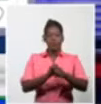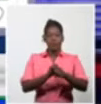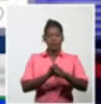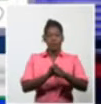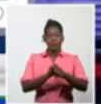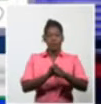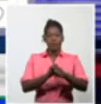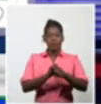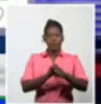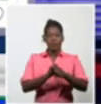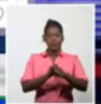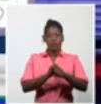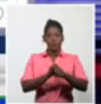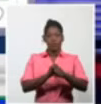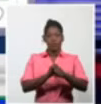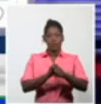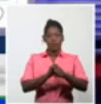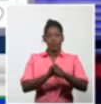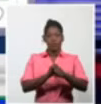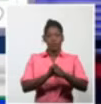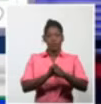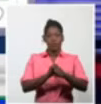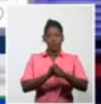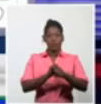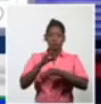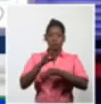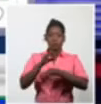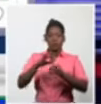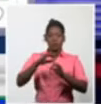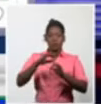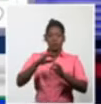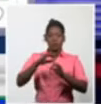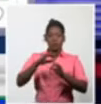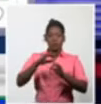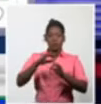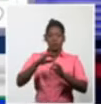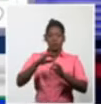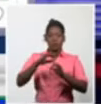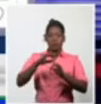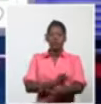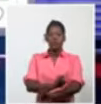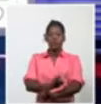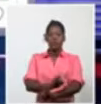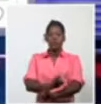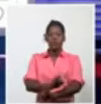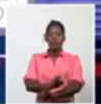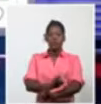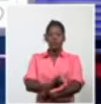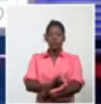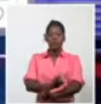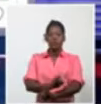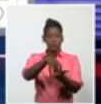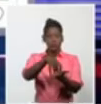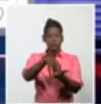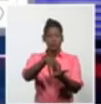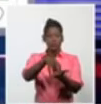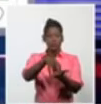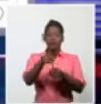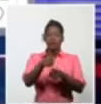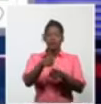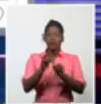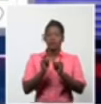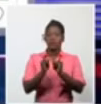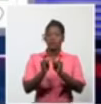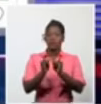mundo ante el impacto de la COVID-19. Ya está lista nuestra señal en el Centro de Prensa Internacional. La recibe nuestro moderador